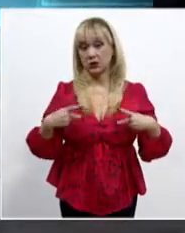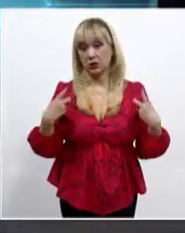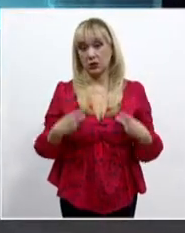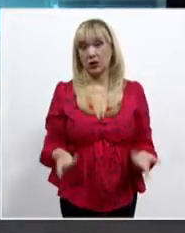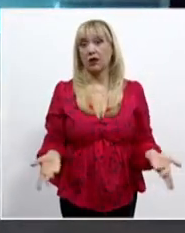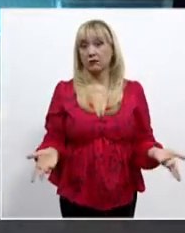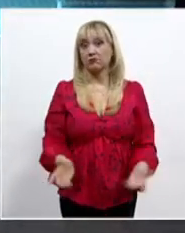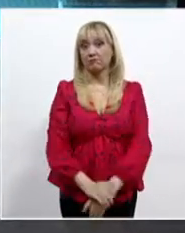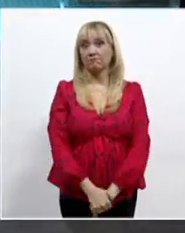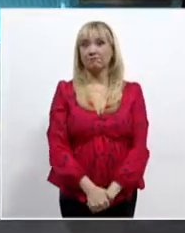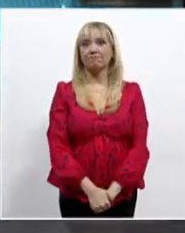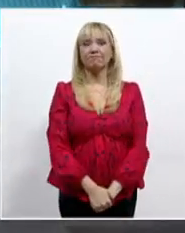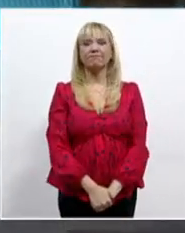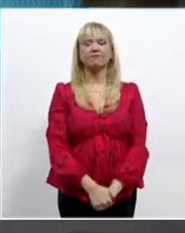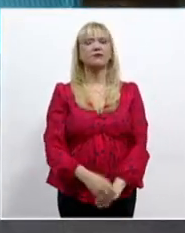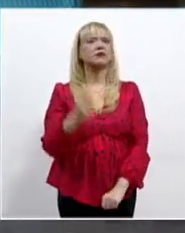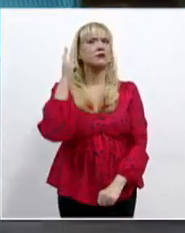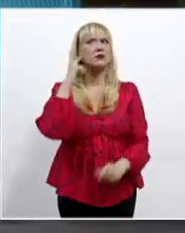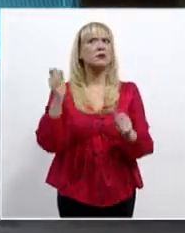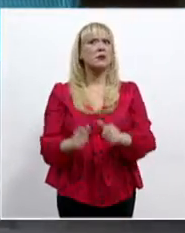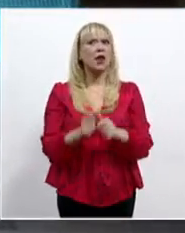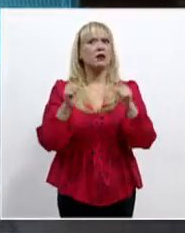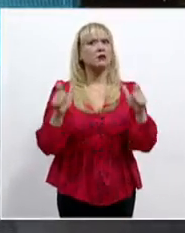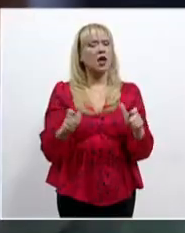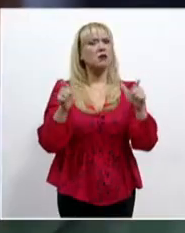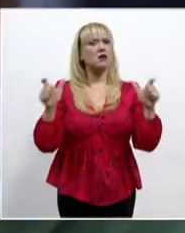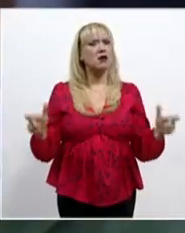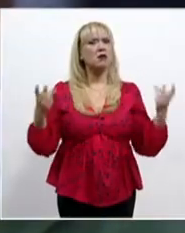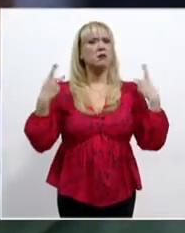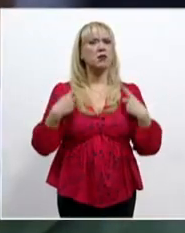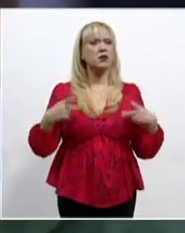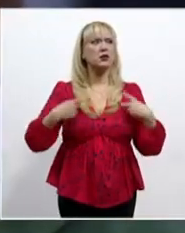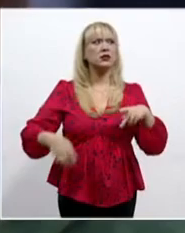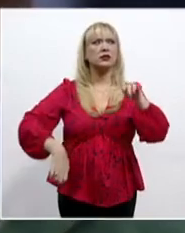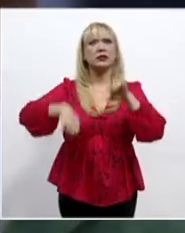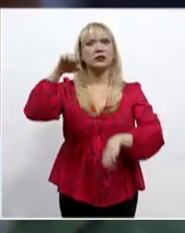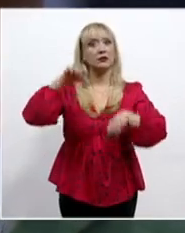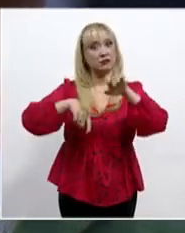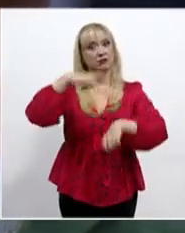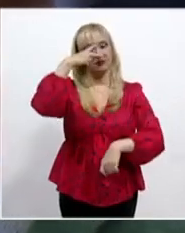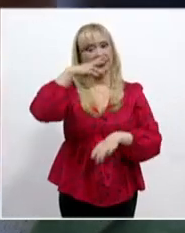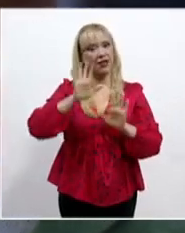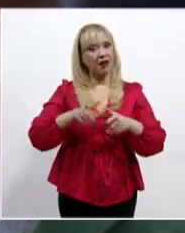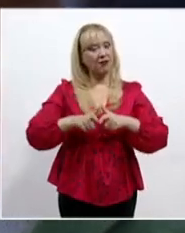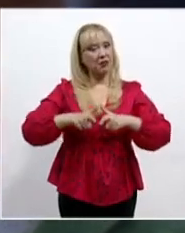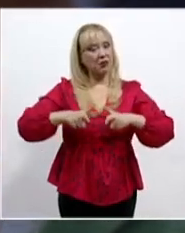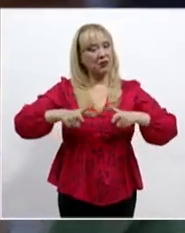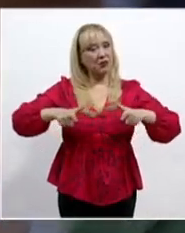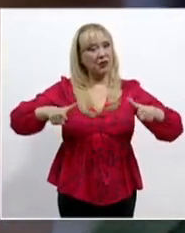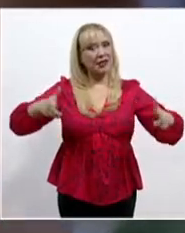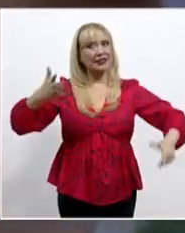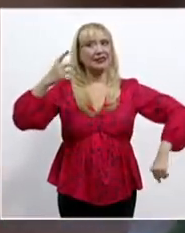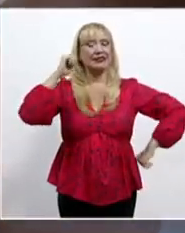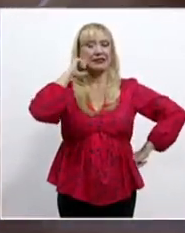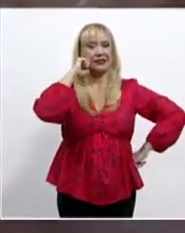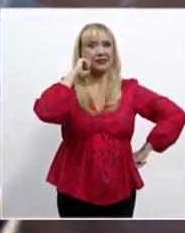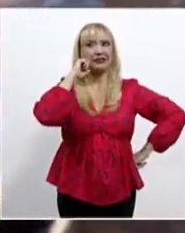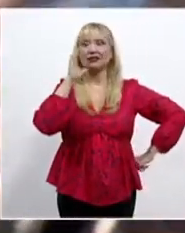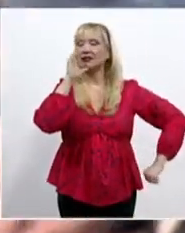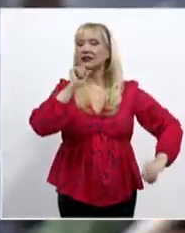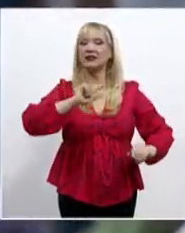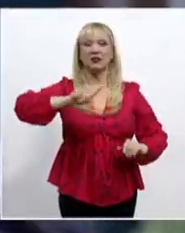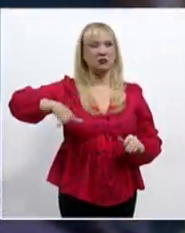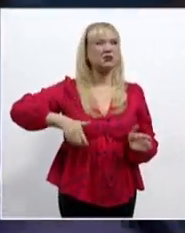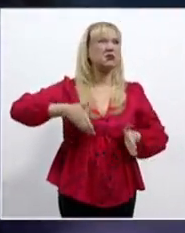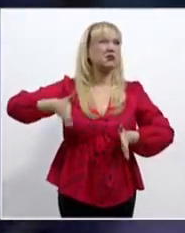En más noticias, ante el aumento del número y proporción de personas adultas mayores en México, es impostergable delinear herramientas y mecanismos